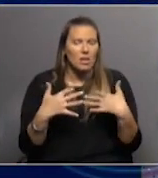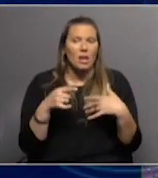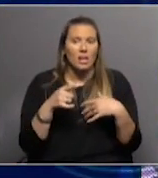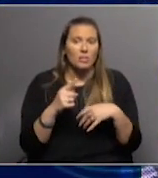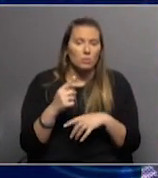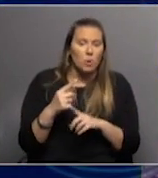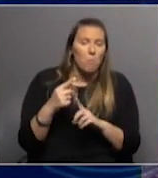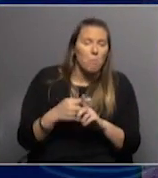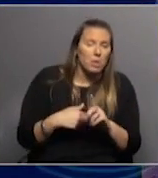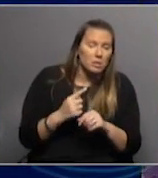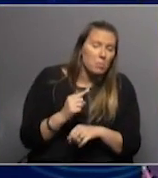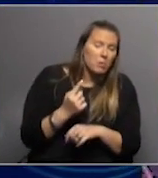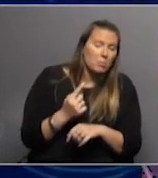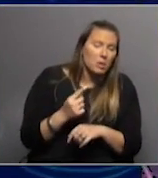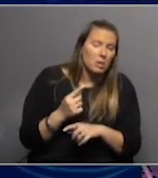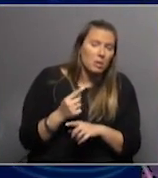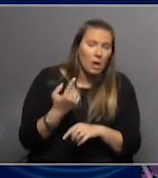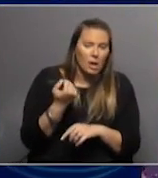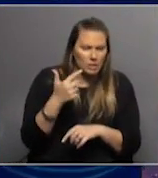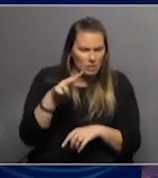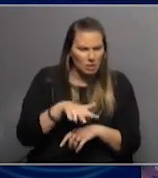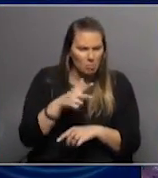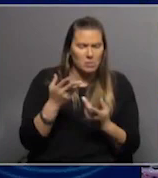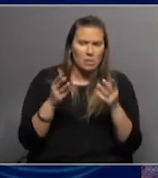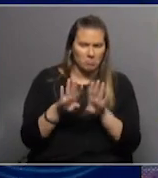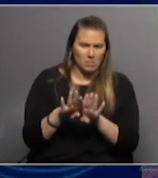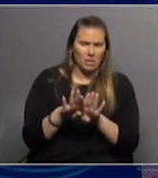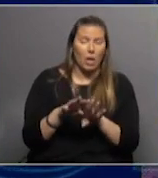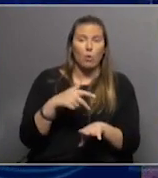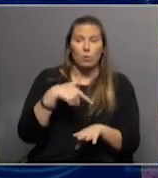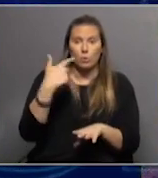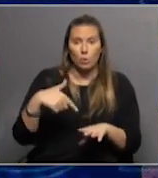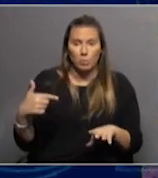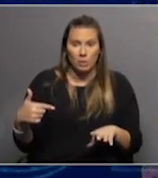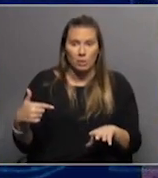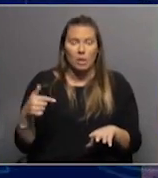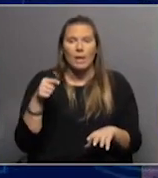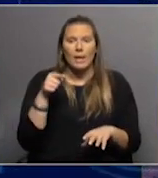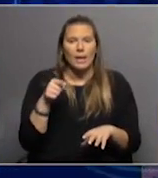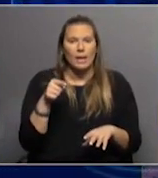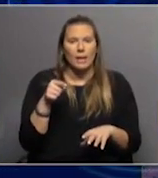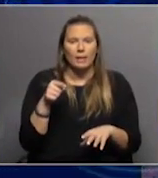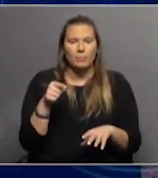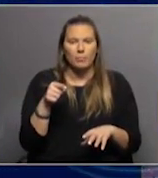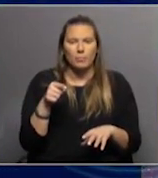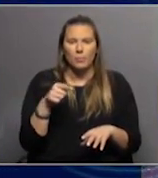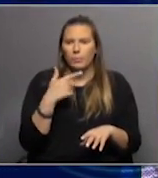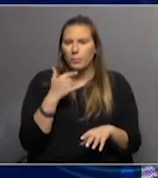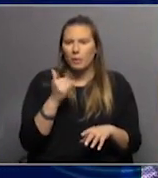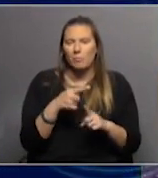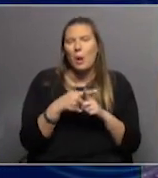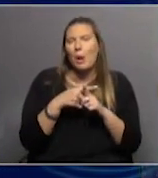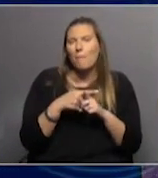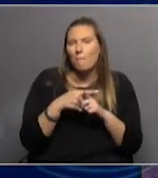esos primeros meses tuvimos casi como 3 meses los shoppings cerrados, ¿no? Algo así. Y eso hacía que, suponete, la